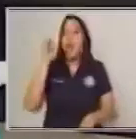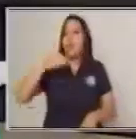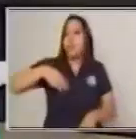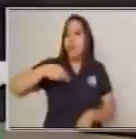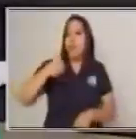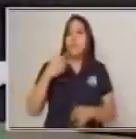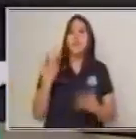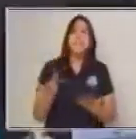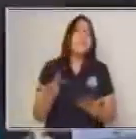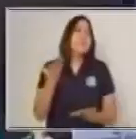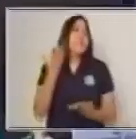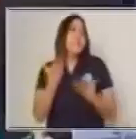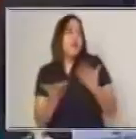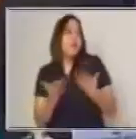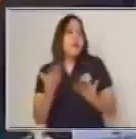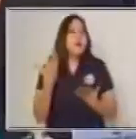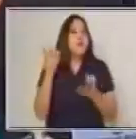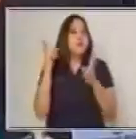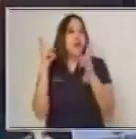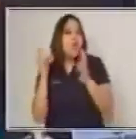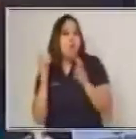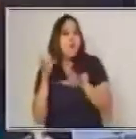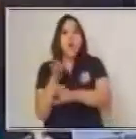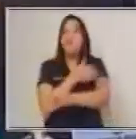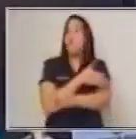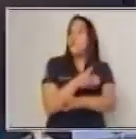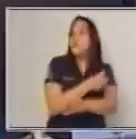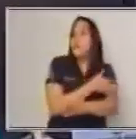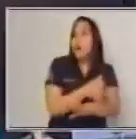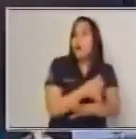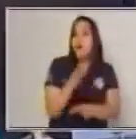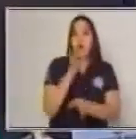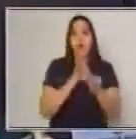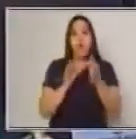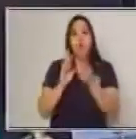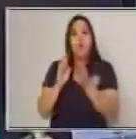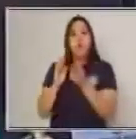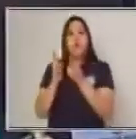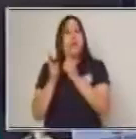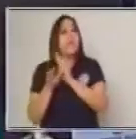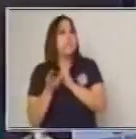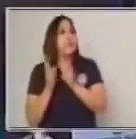que el tema es la música? ¿O será que el tema es el reciclaje?